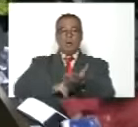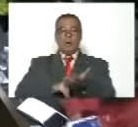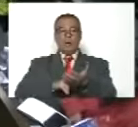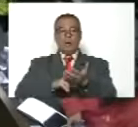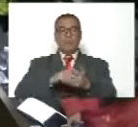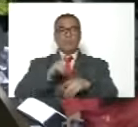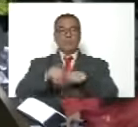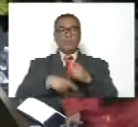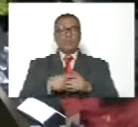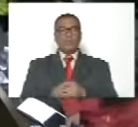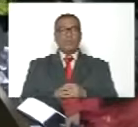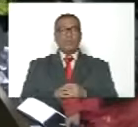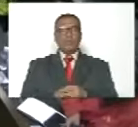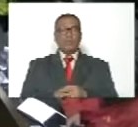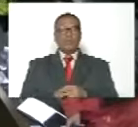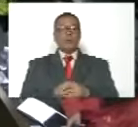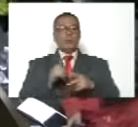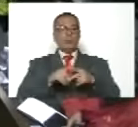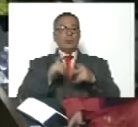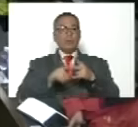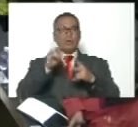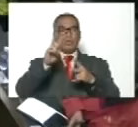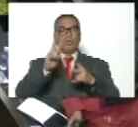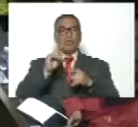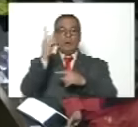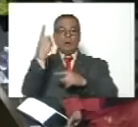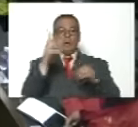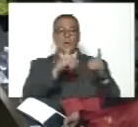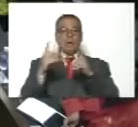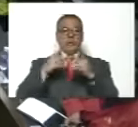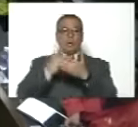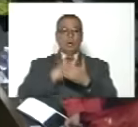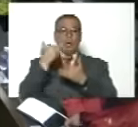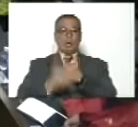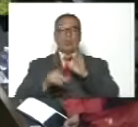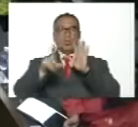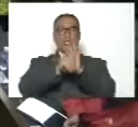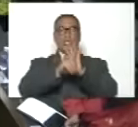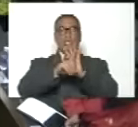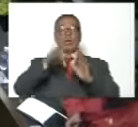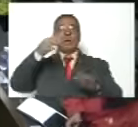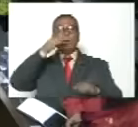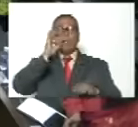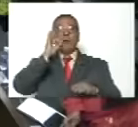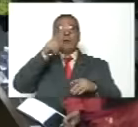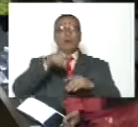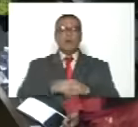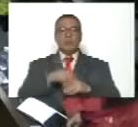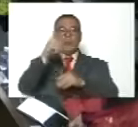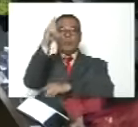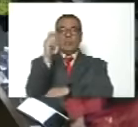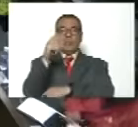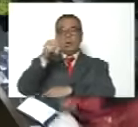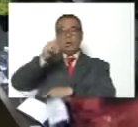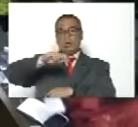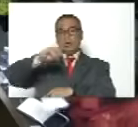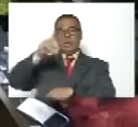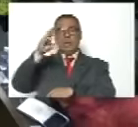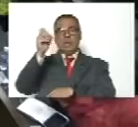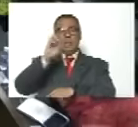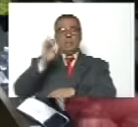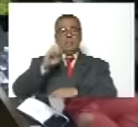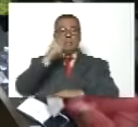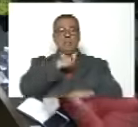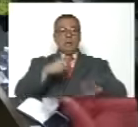por mayoría calificada. Segundo, primera discusión del proyecto de ley del café. El diputado Andrés Avelino